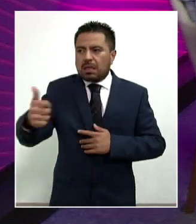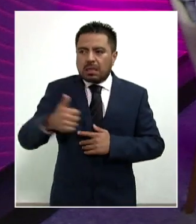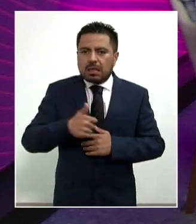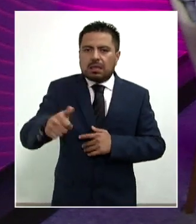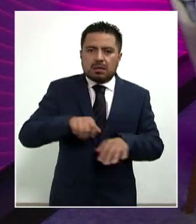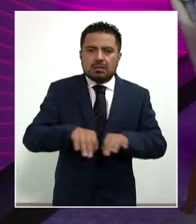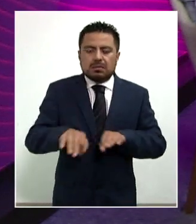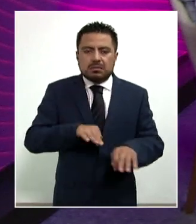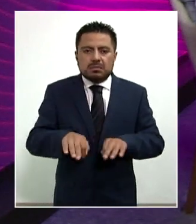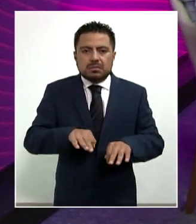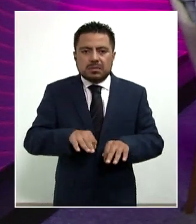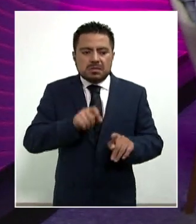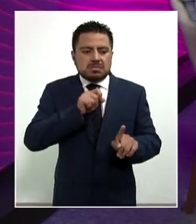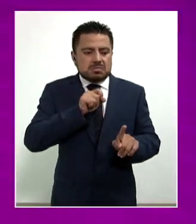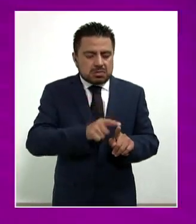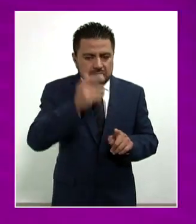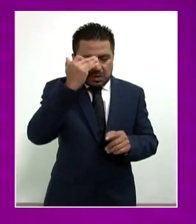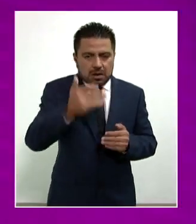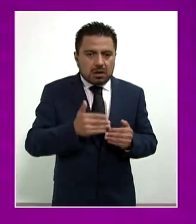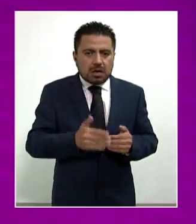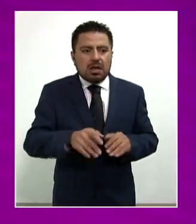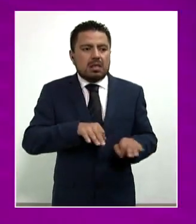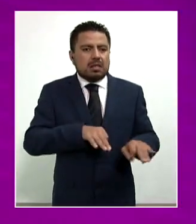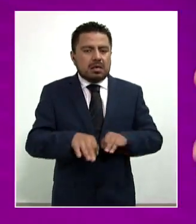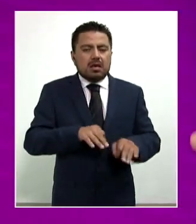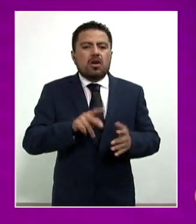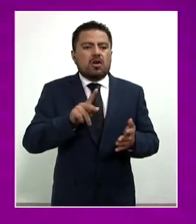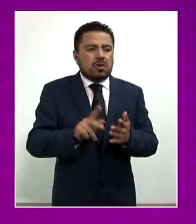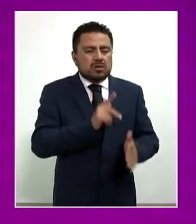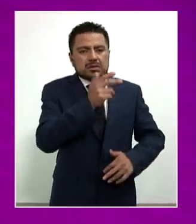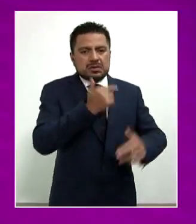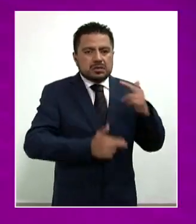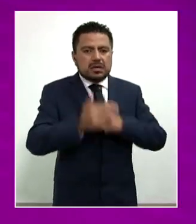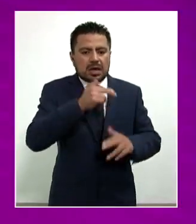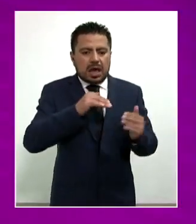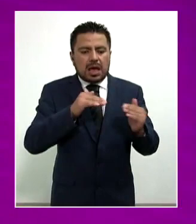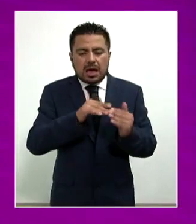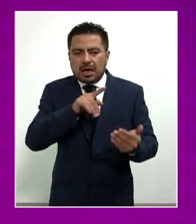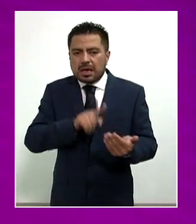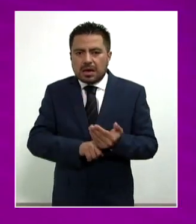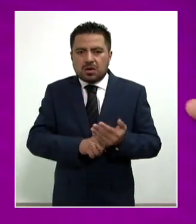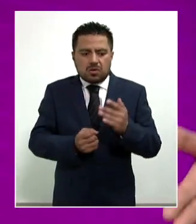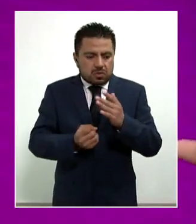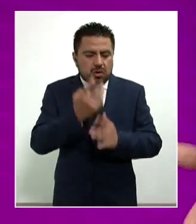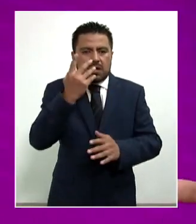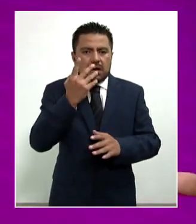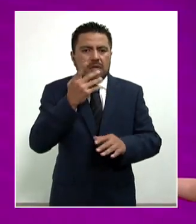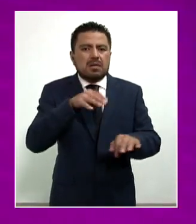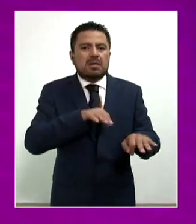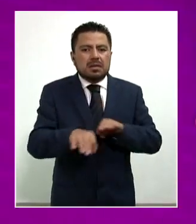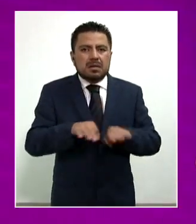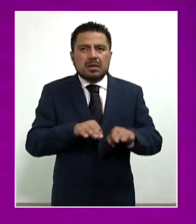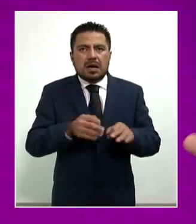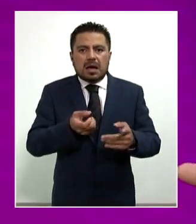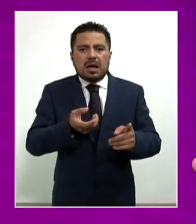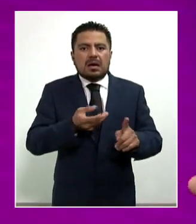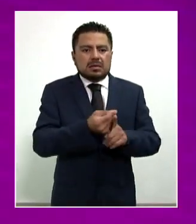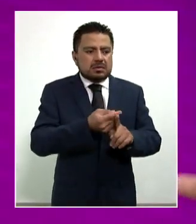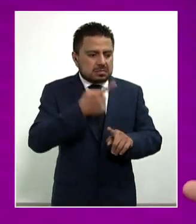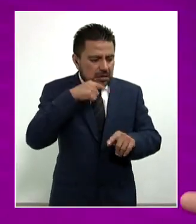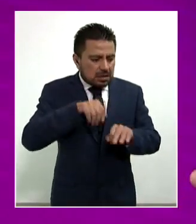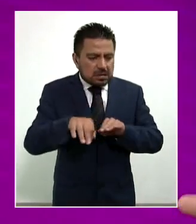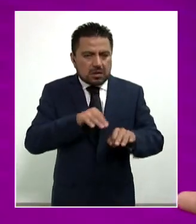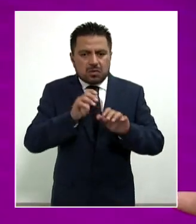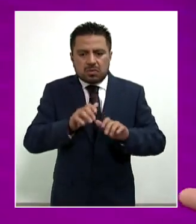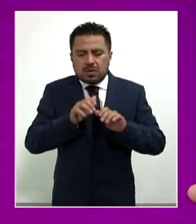de trabajo y al mismo tiempo trabajar y volver a su casa a un nuevo turno de trabajo por el trabajo doméstico